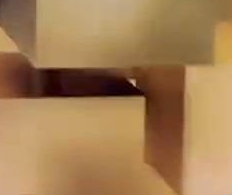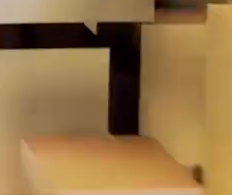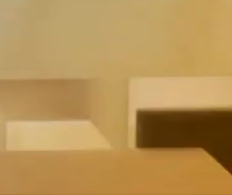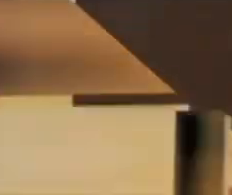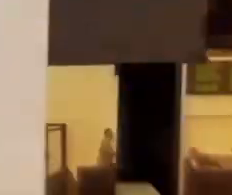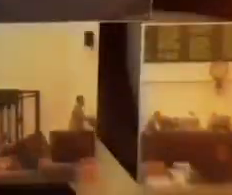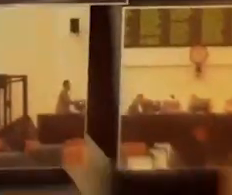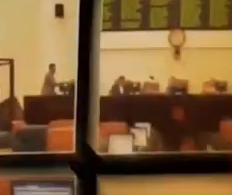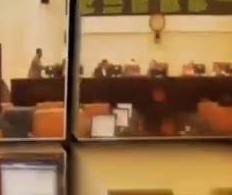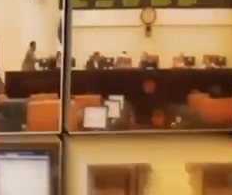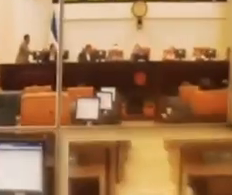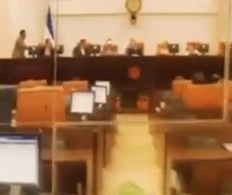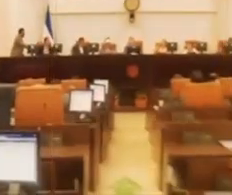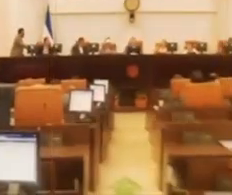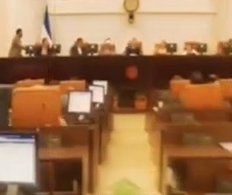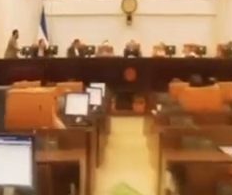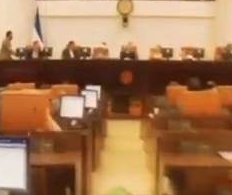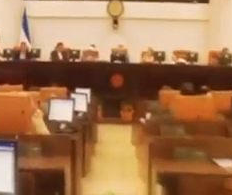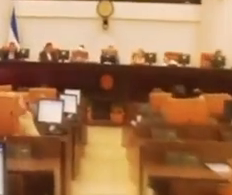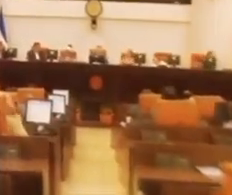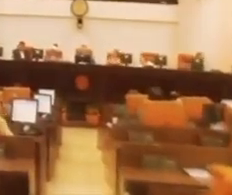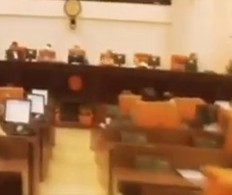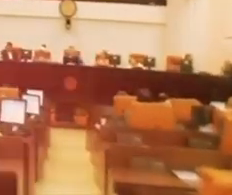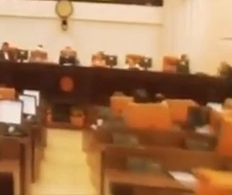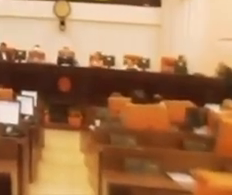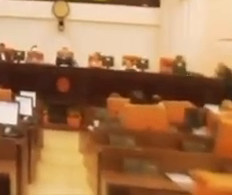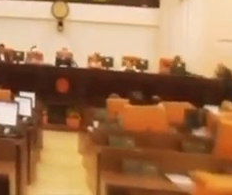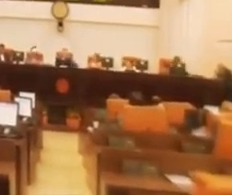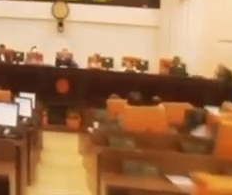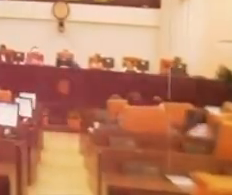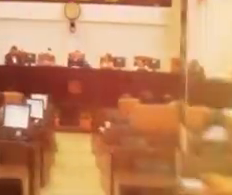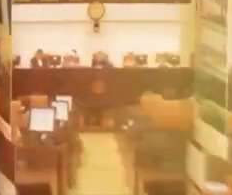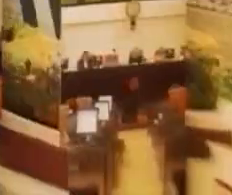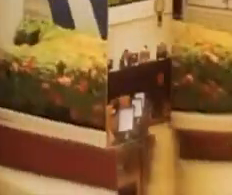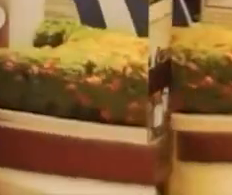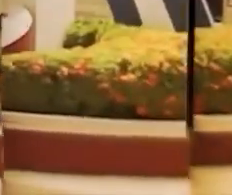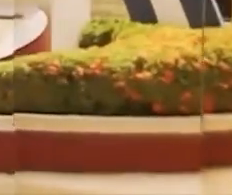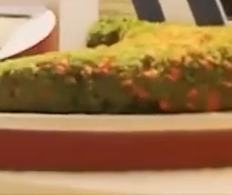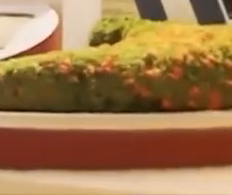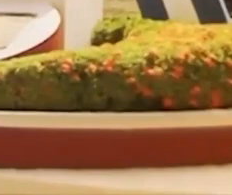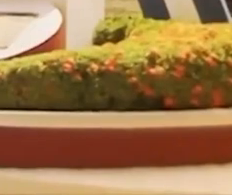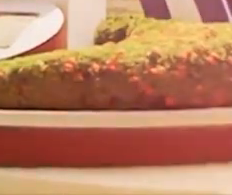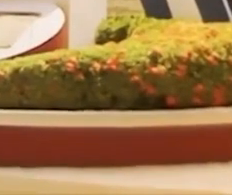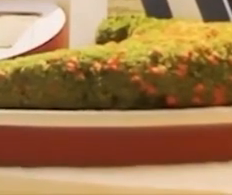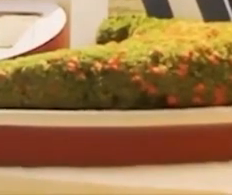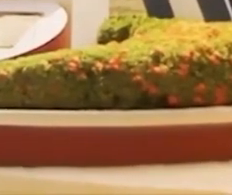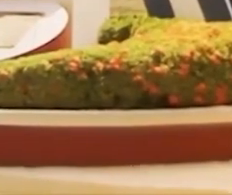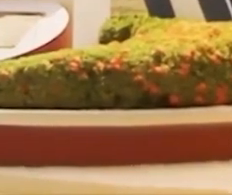We'll be right back.